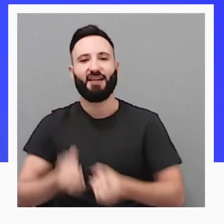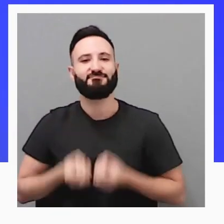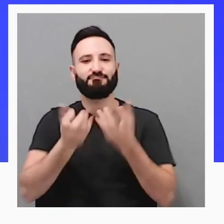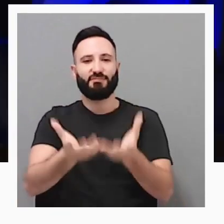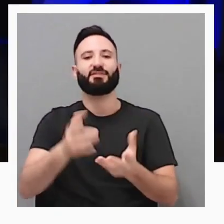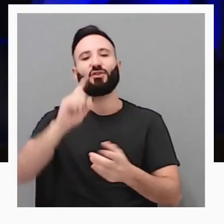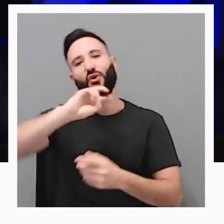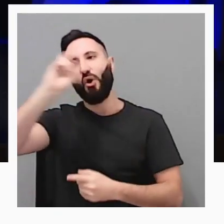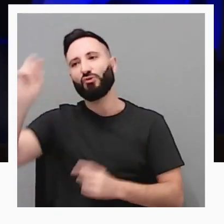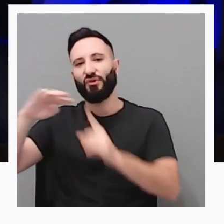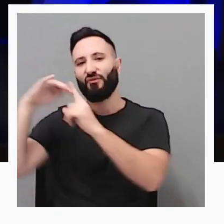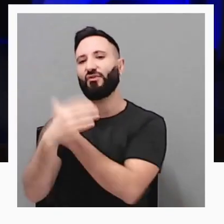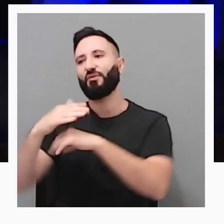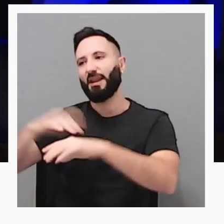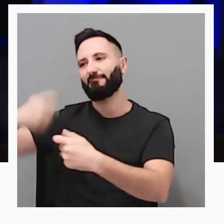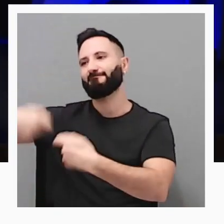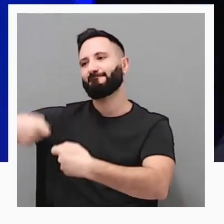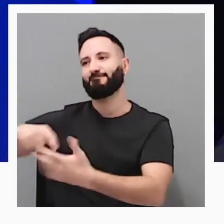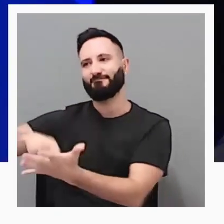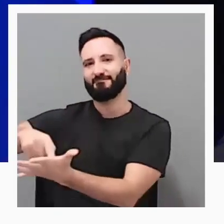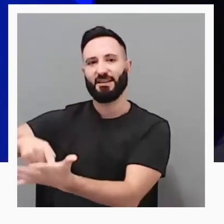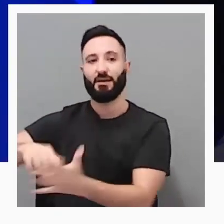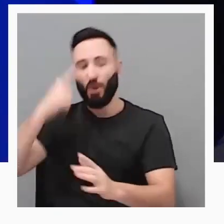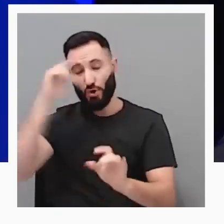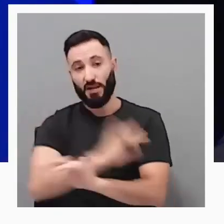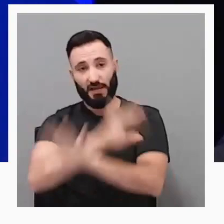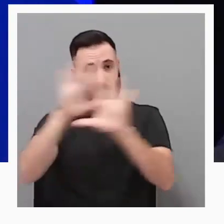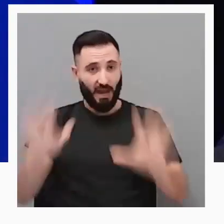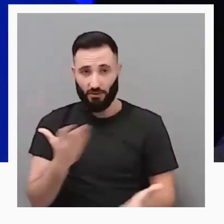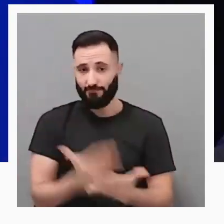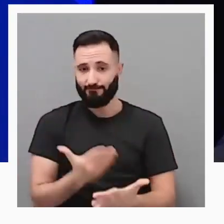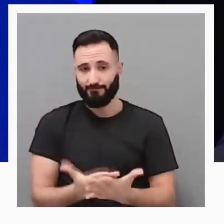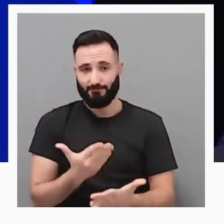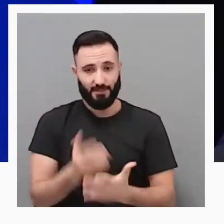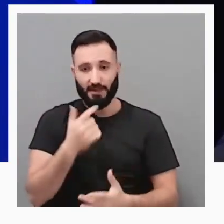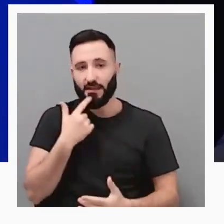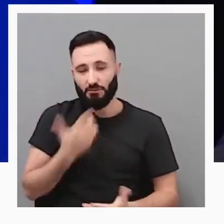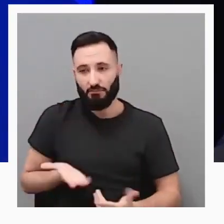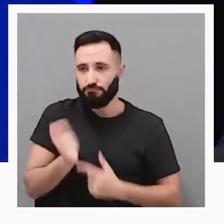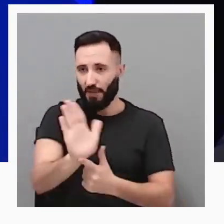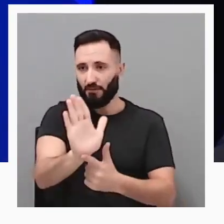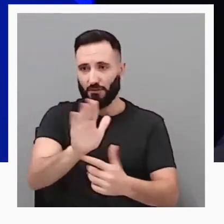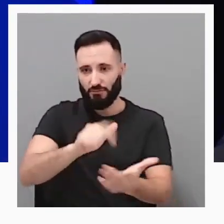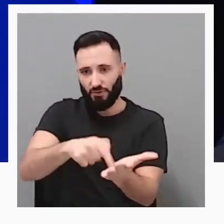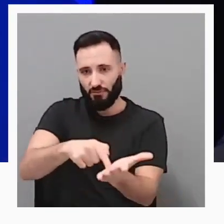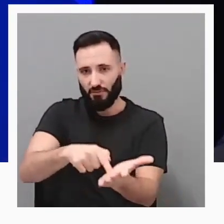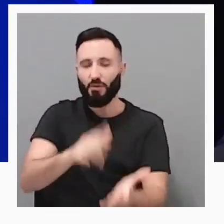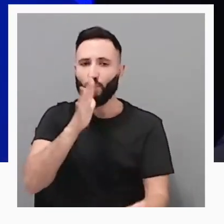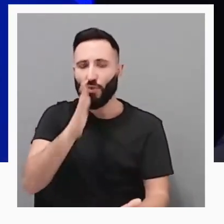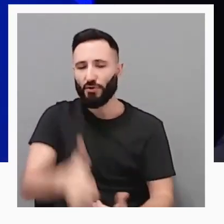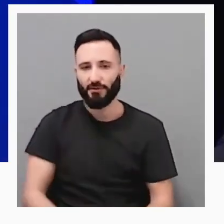foros para insistirlo. Pero, evidentemente, la evidencia es un argumento, ¿no?, muy claro para poder pedir, ¿no? Elena.